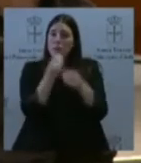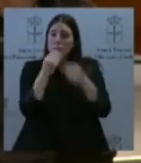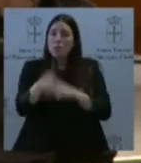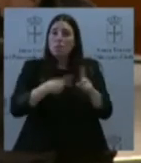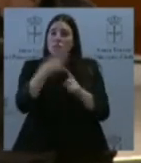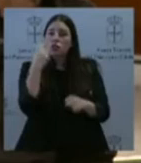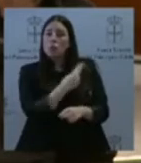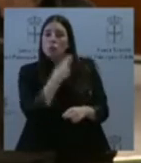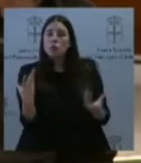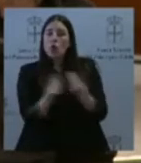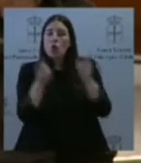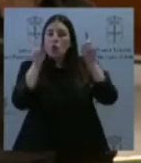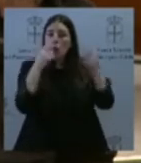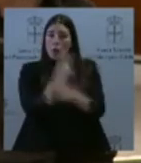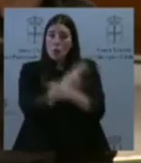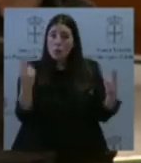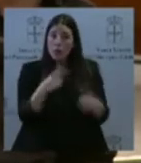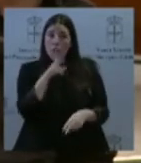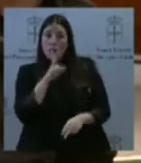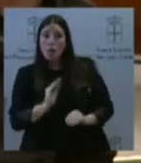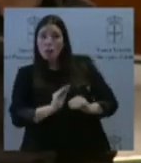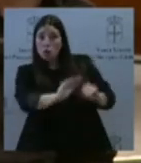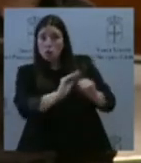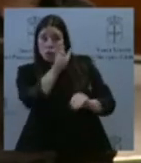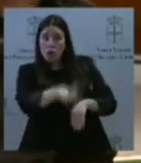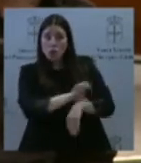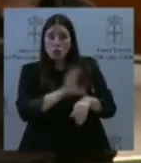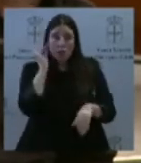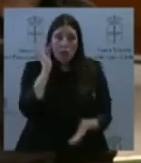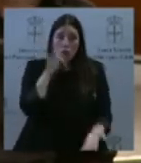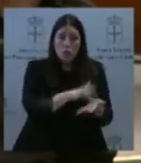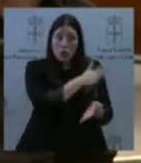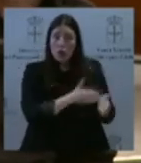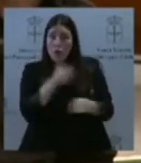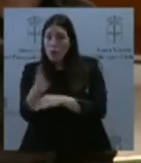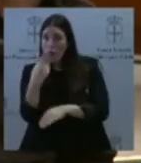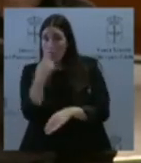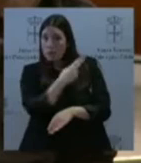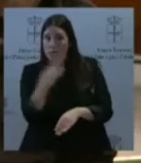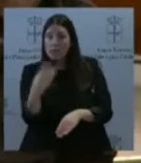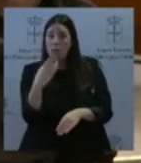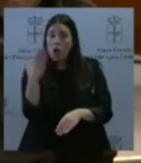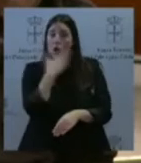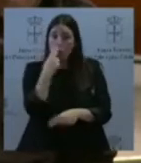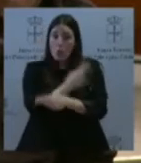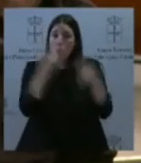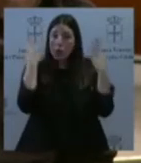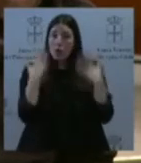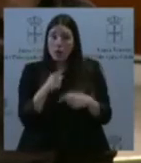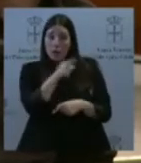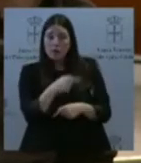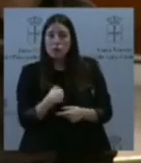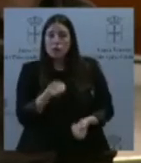suyas, señora consejera, después de una visita que hizo al Colegio Público Cervantes. ¿Y por qué hizo este comentario, señora consejera?